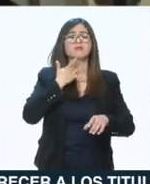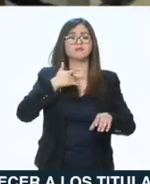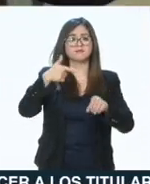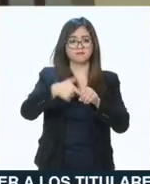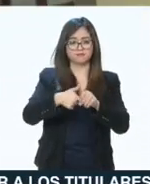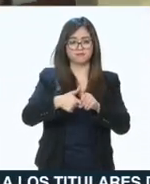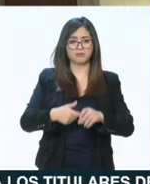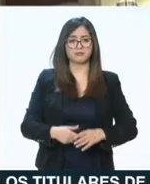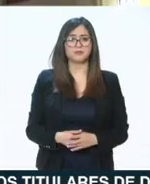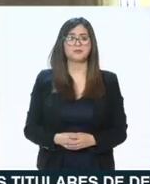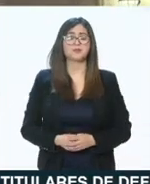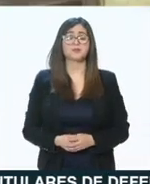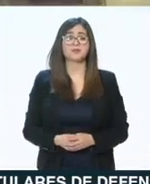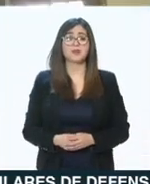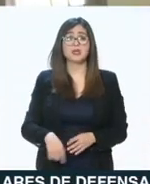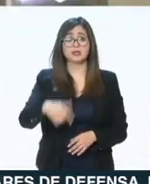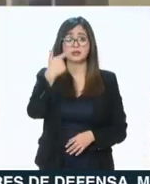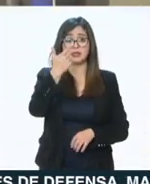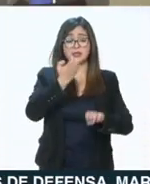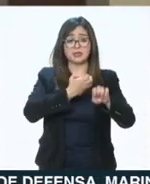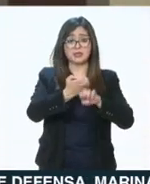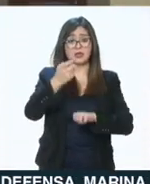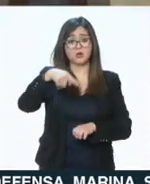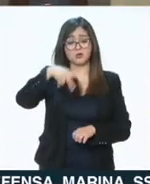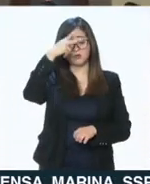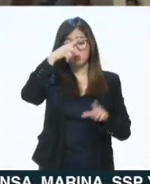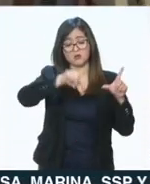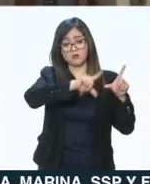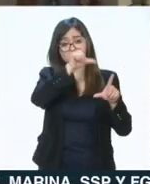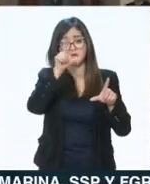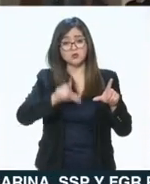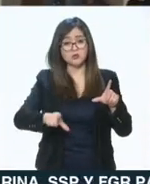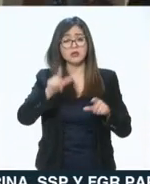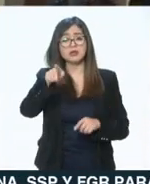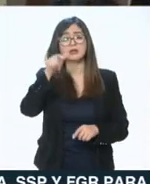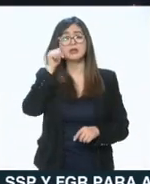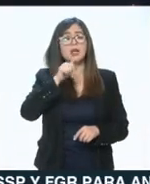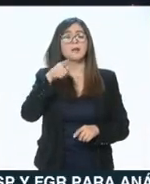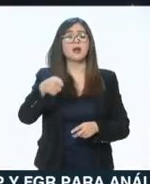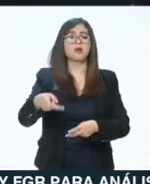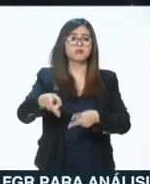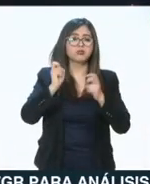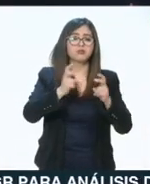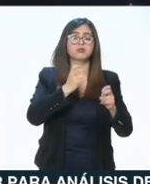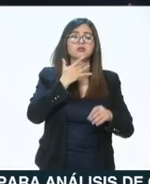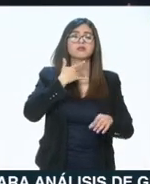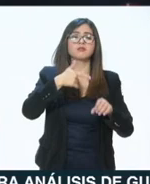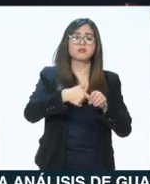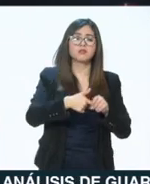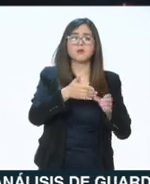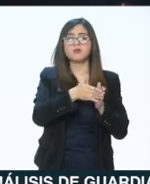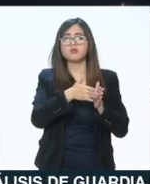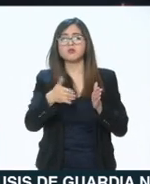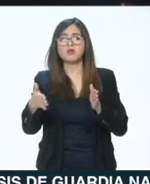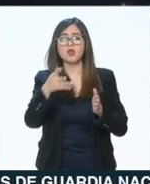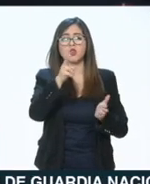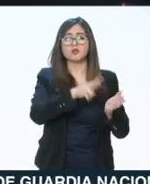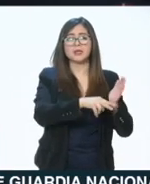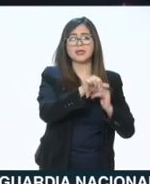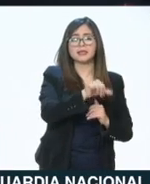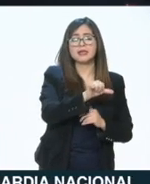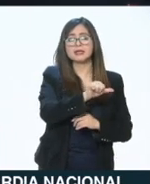7 estados de la República Mexicana concentraron el 80% de las tomas clandestinas en un periodo comprendido de